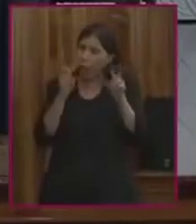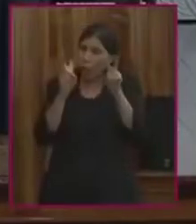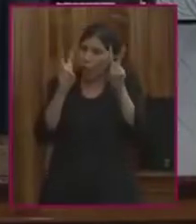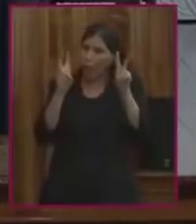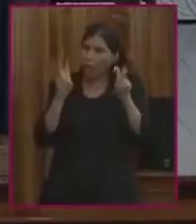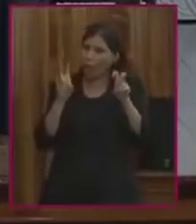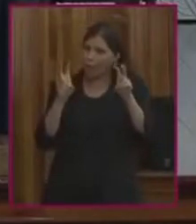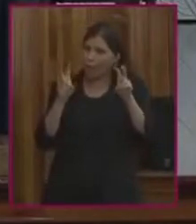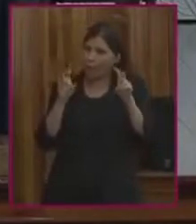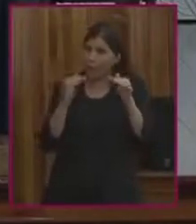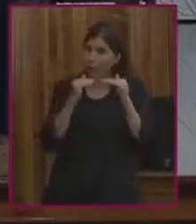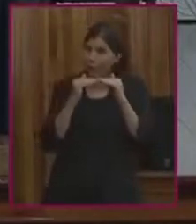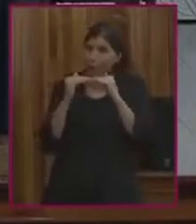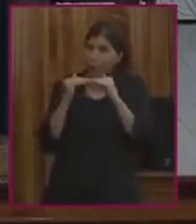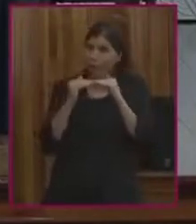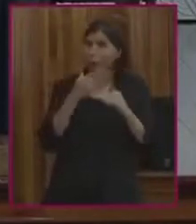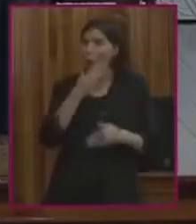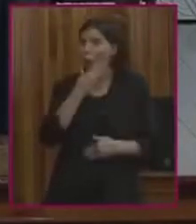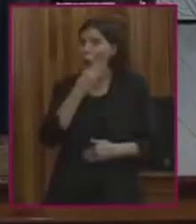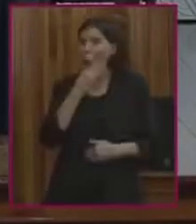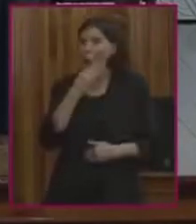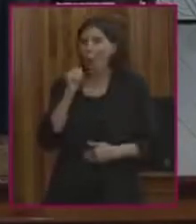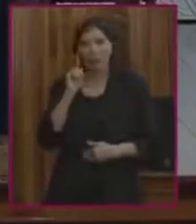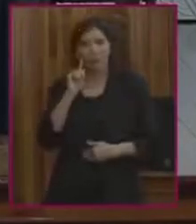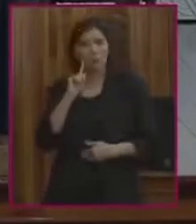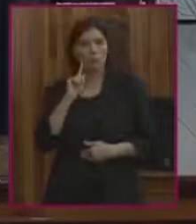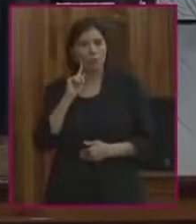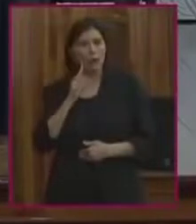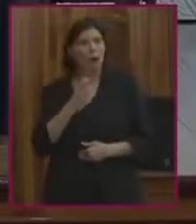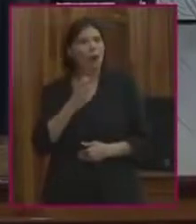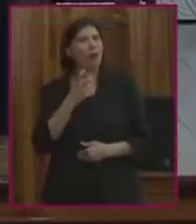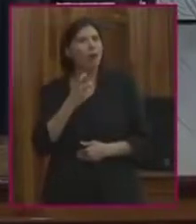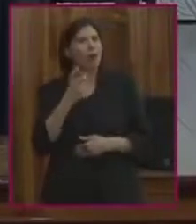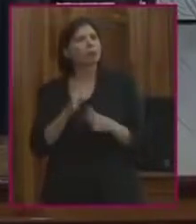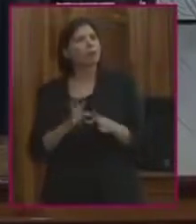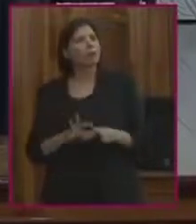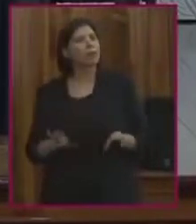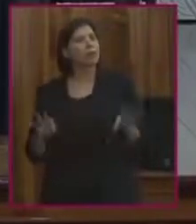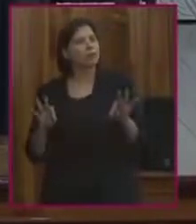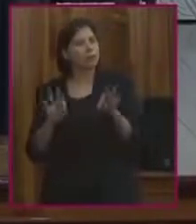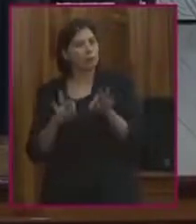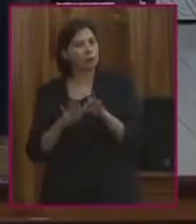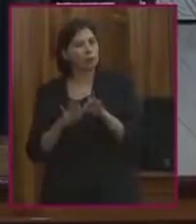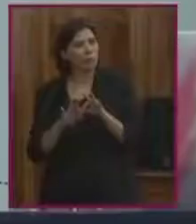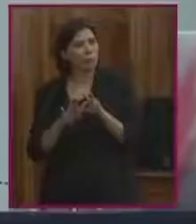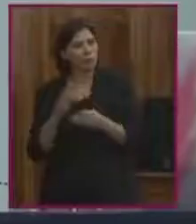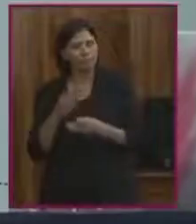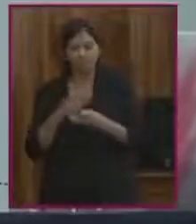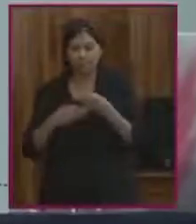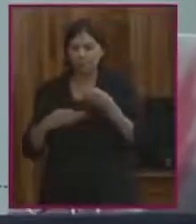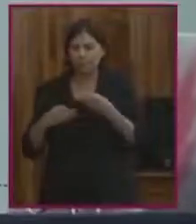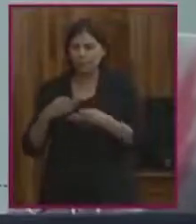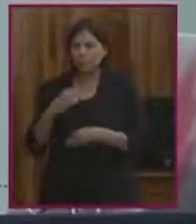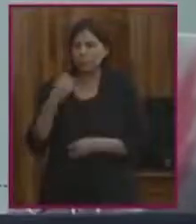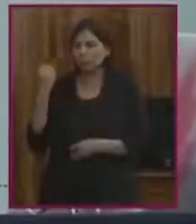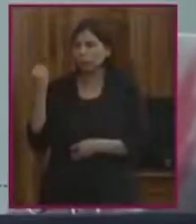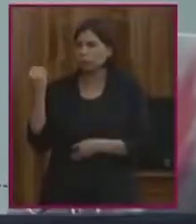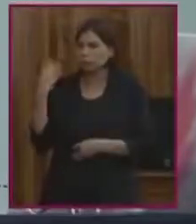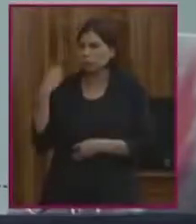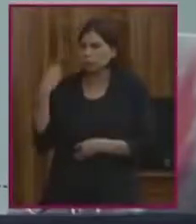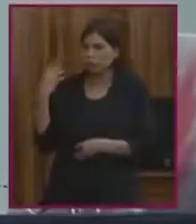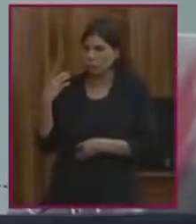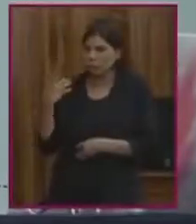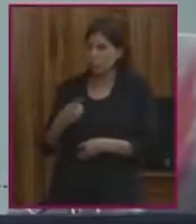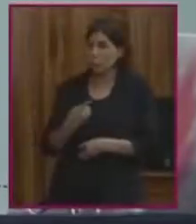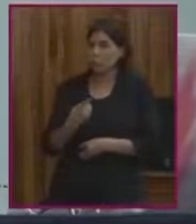Me parece que este es un aspecto que no hay que dejar de subrayar en todos los foros que estemos. Me parece que es importante acercar la